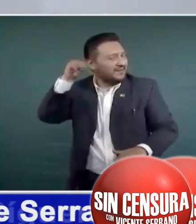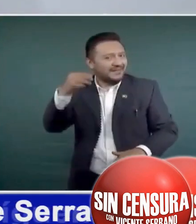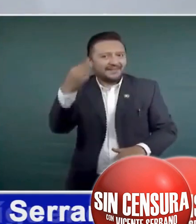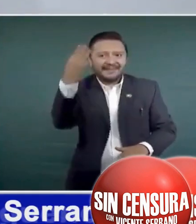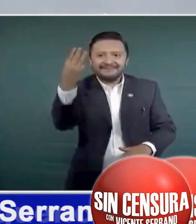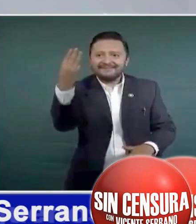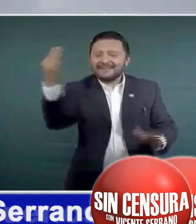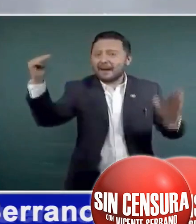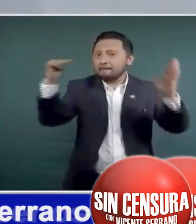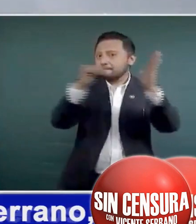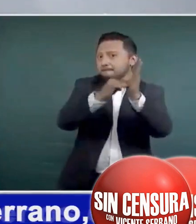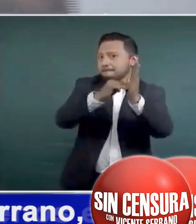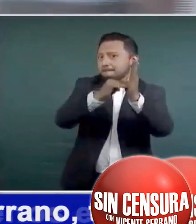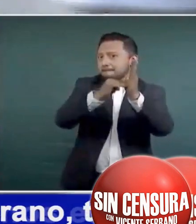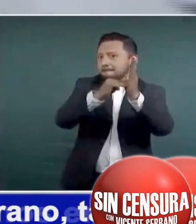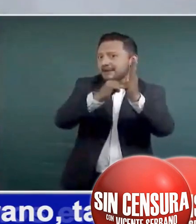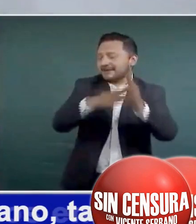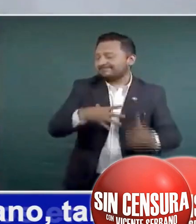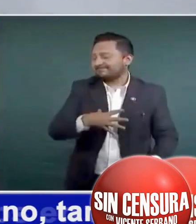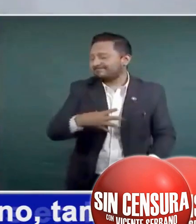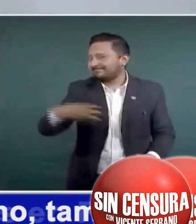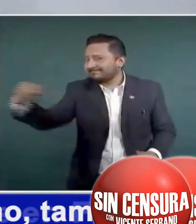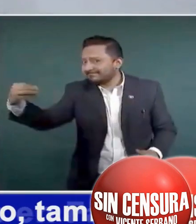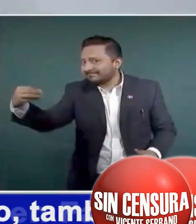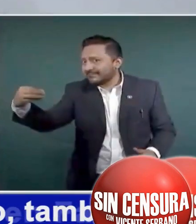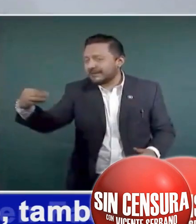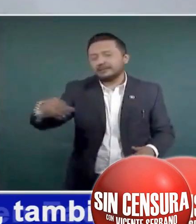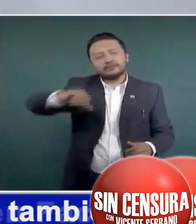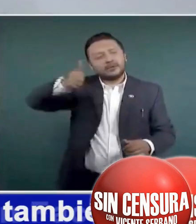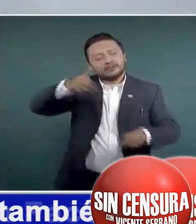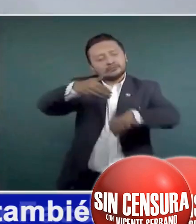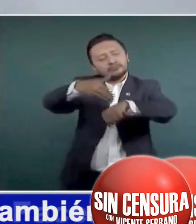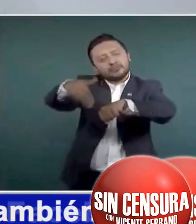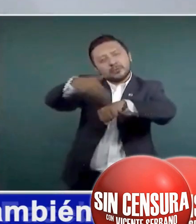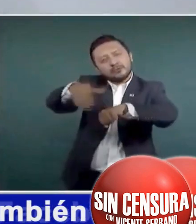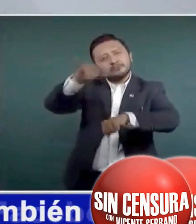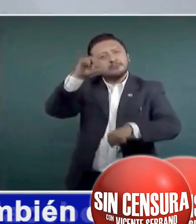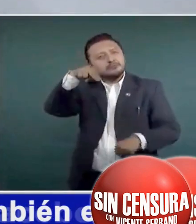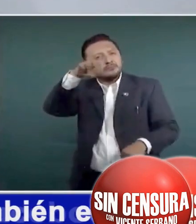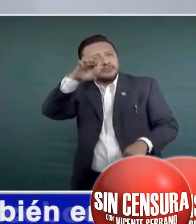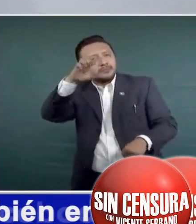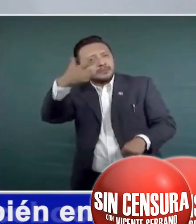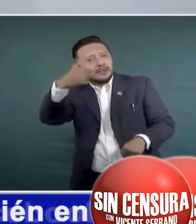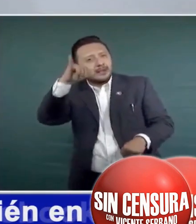Sobre esto, presidente, y las otras cifras del INEGI, más de 12